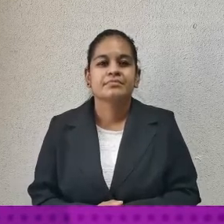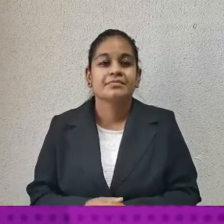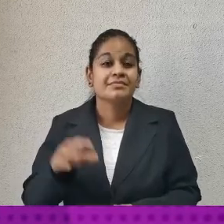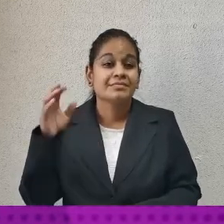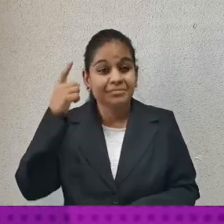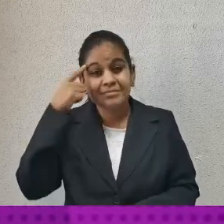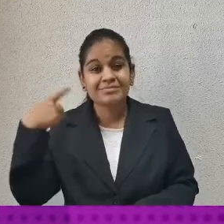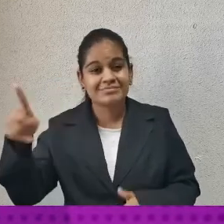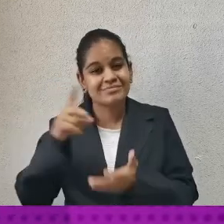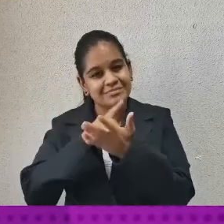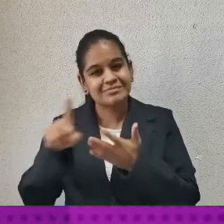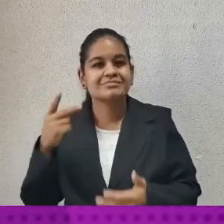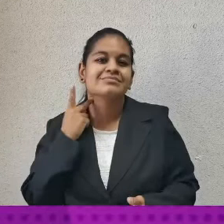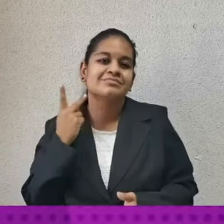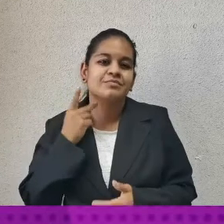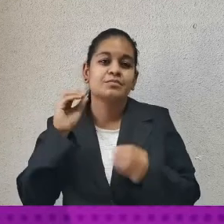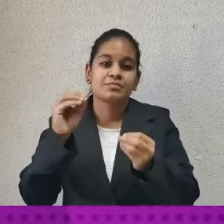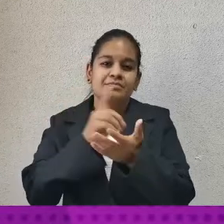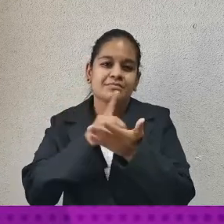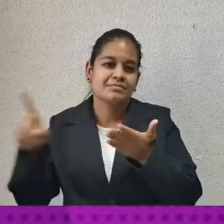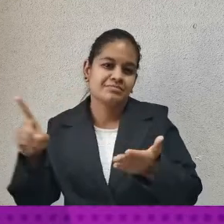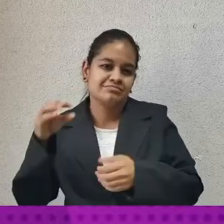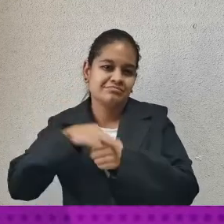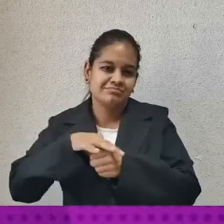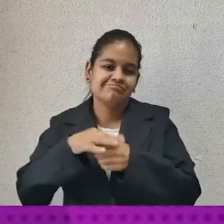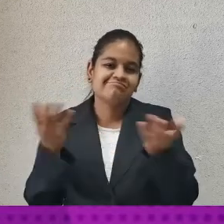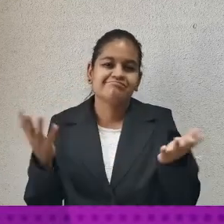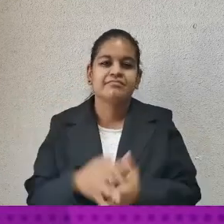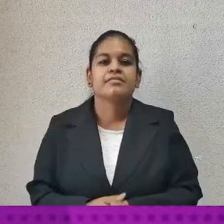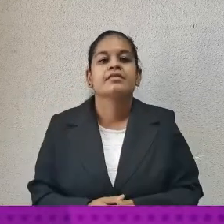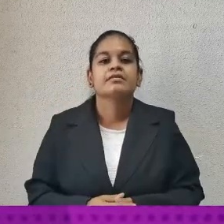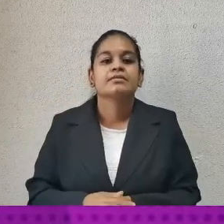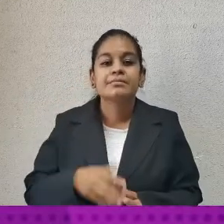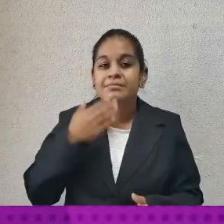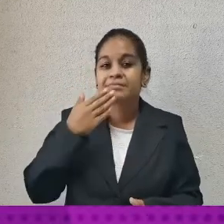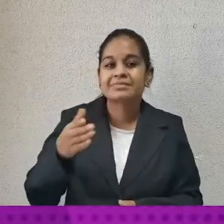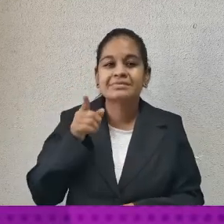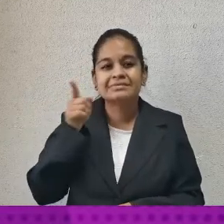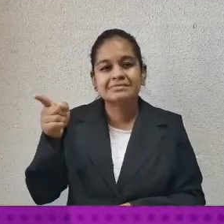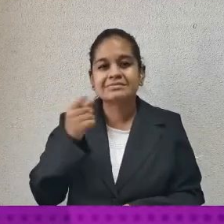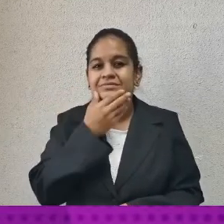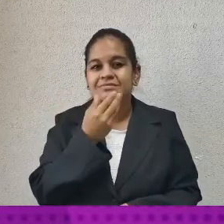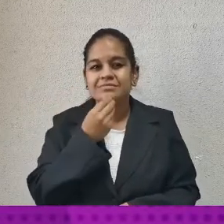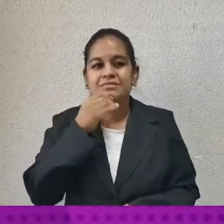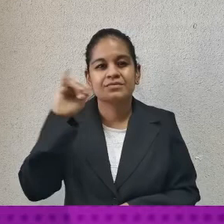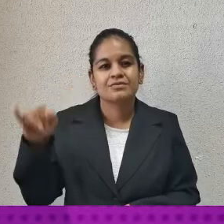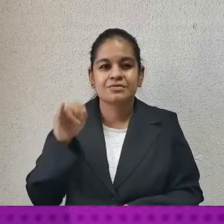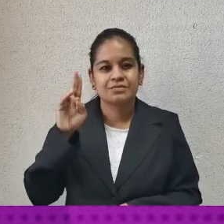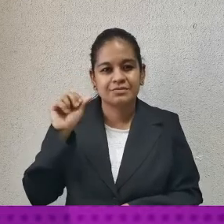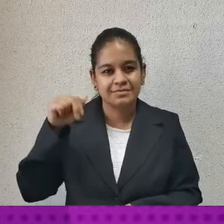materia político-electoral. Quienes conocemos a Juan Carlos Cisneros sabemos que le gusta investigar, que le gusta